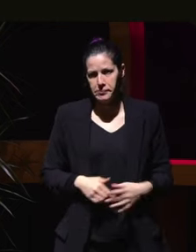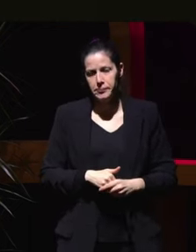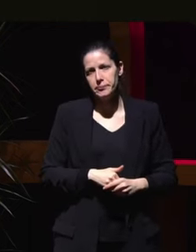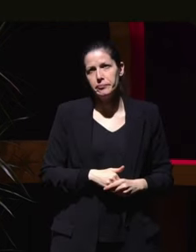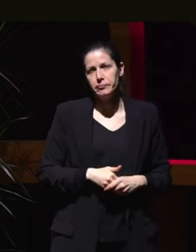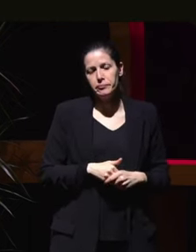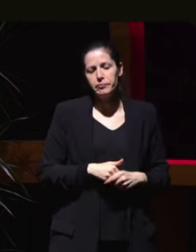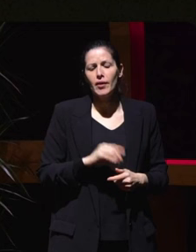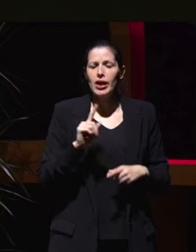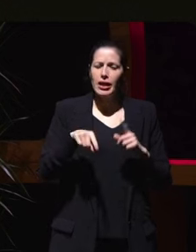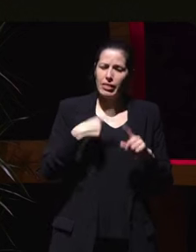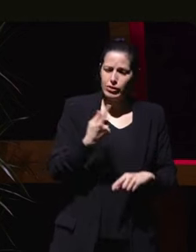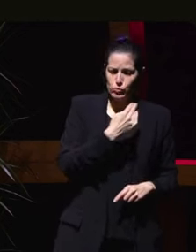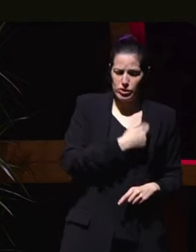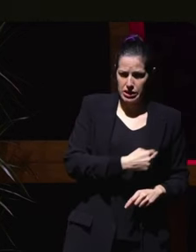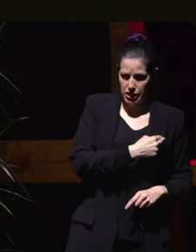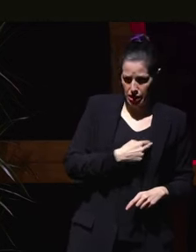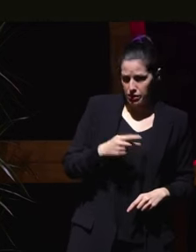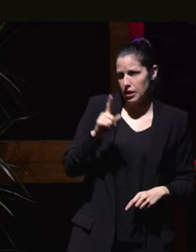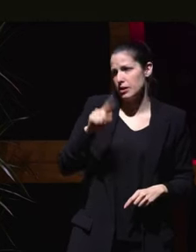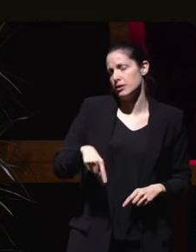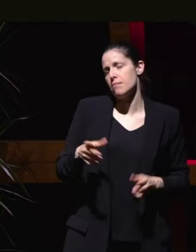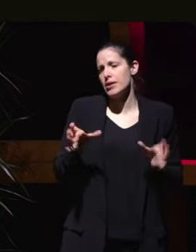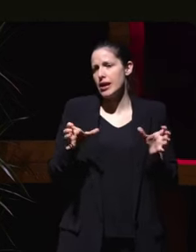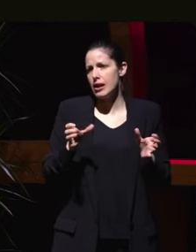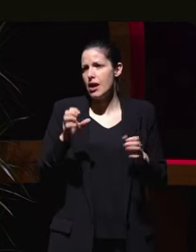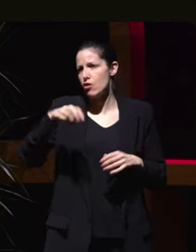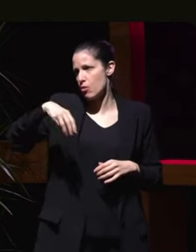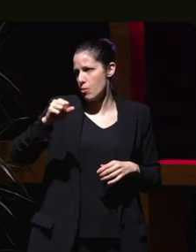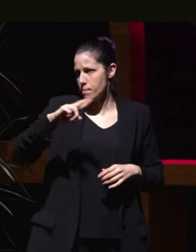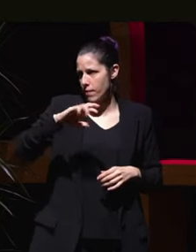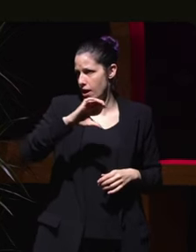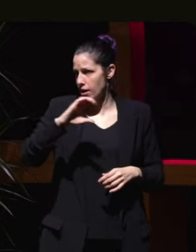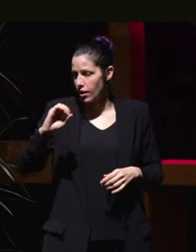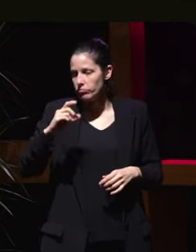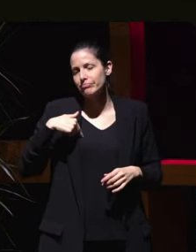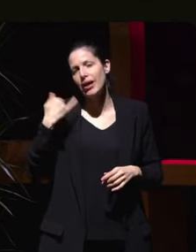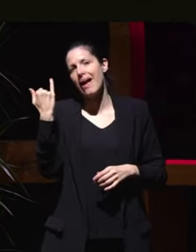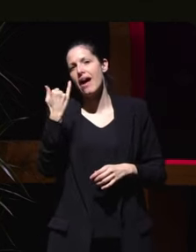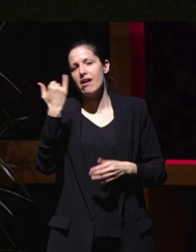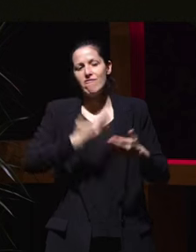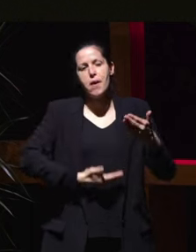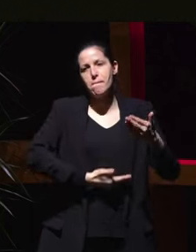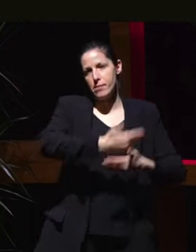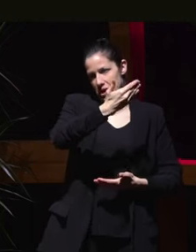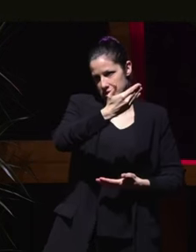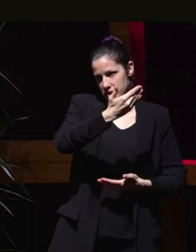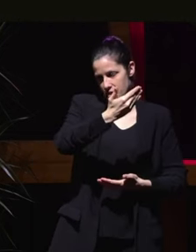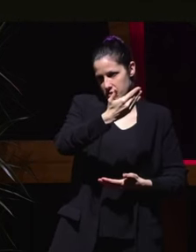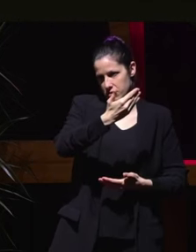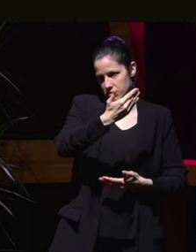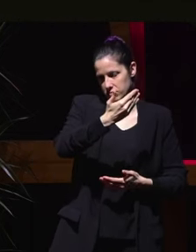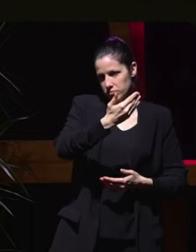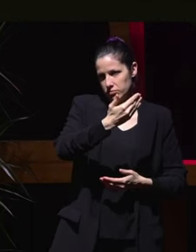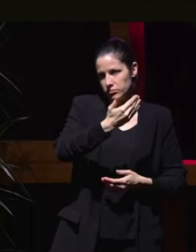Celta e de Radiomarca, como dicía Diana, estiven de xefa de prensa do Cometal Celta, que foi